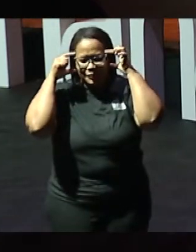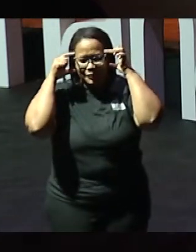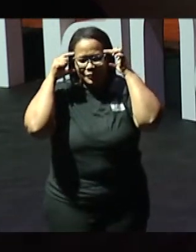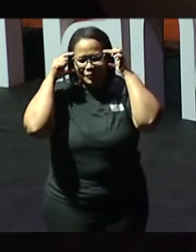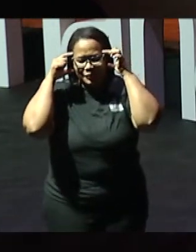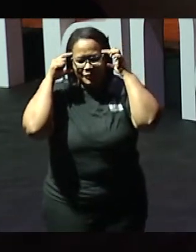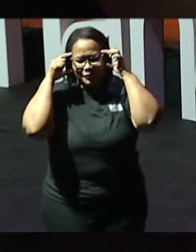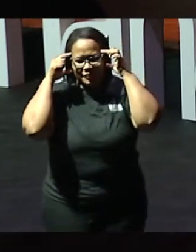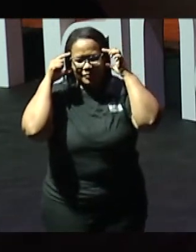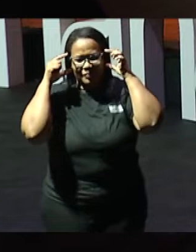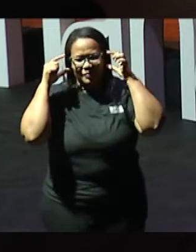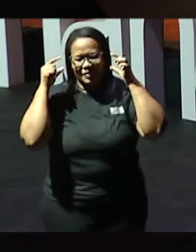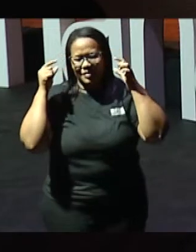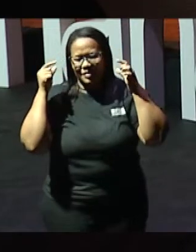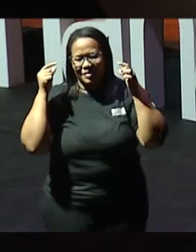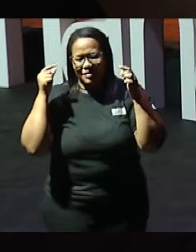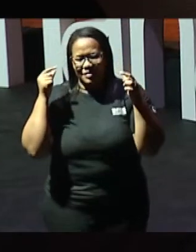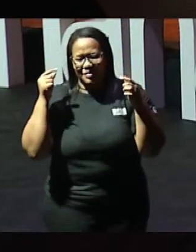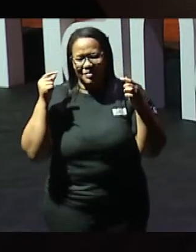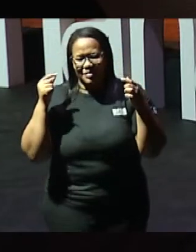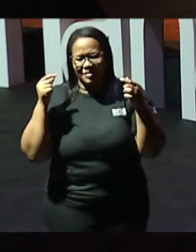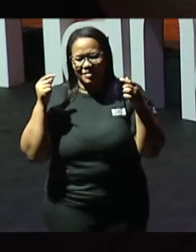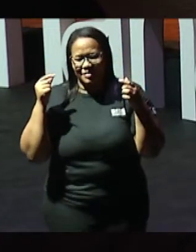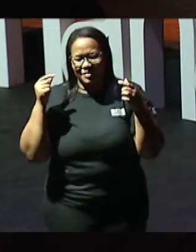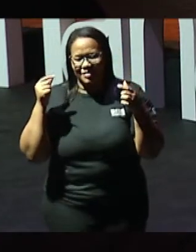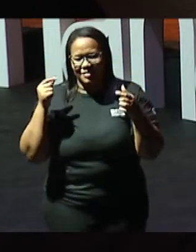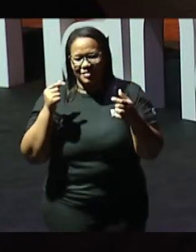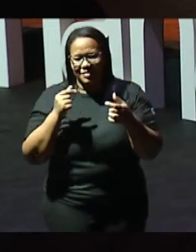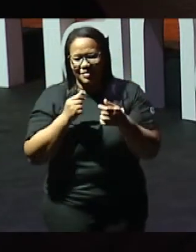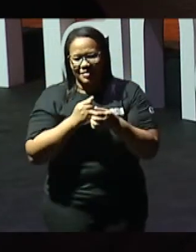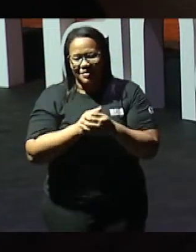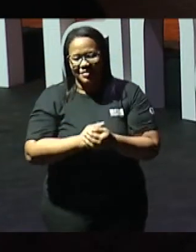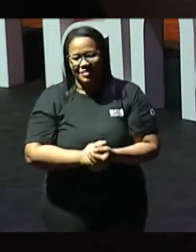y yo estoy viendo como tú mismo está muy grande y se la mire